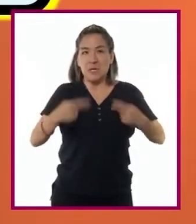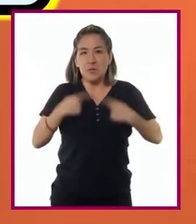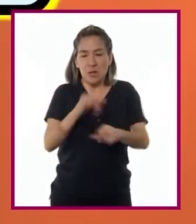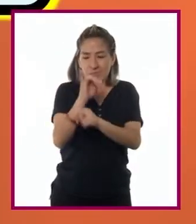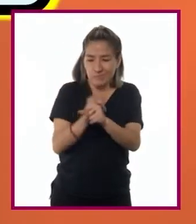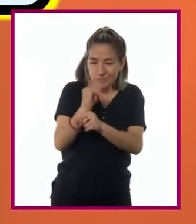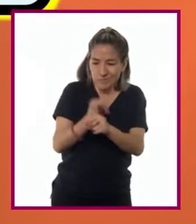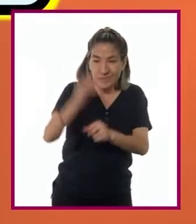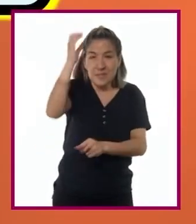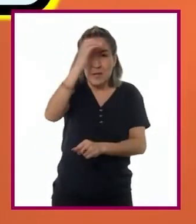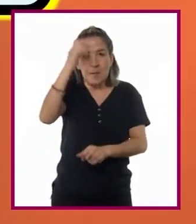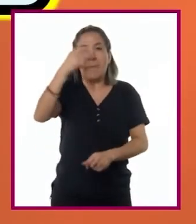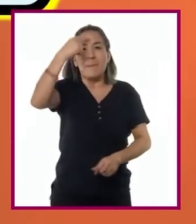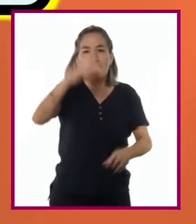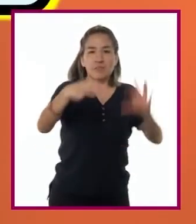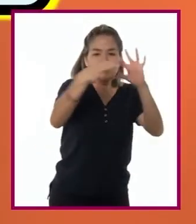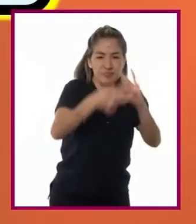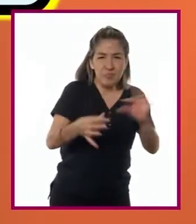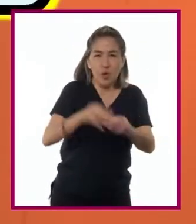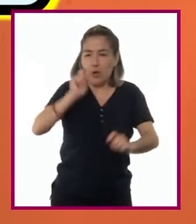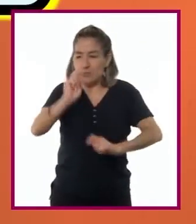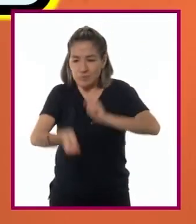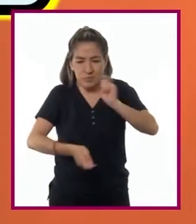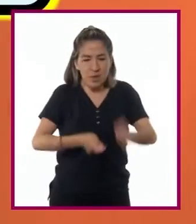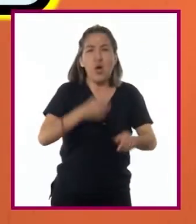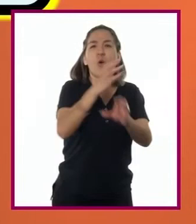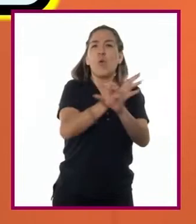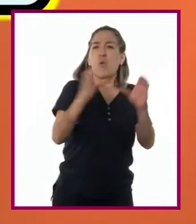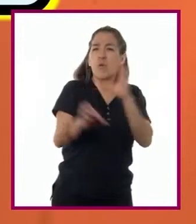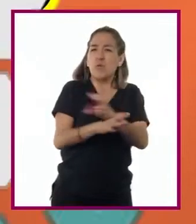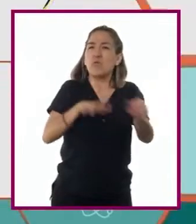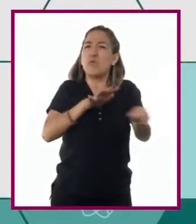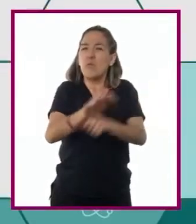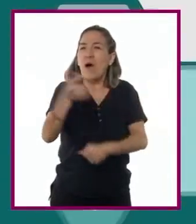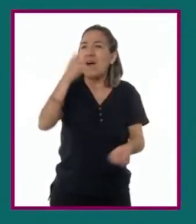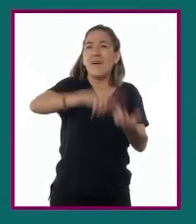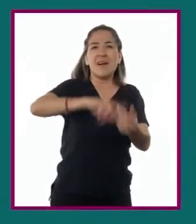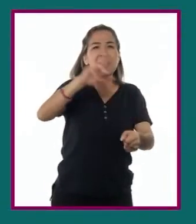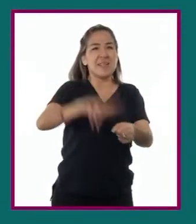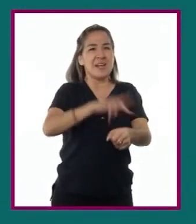permiten interpretar, explicar y predecir los fenómenos naturales.